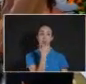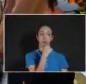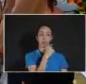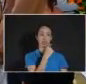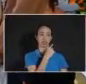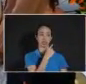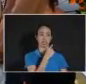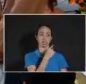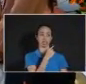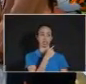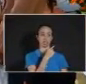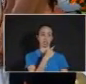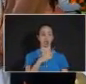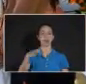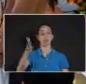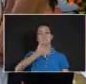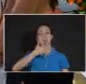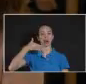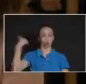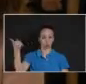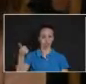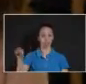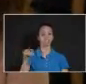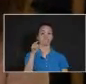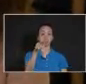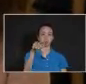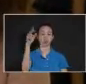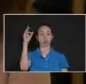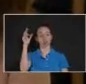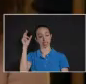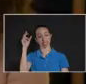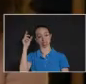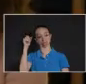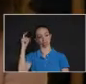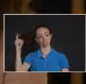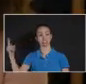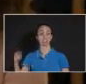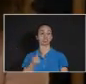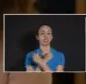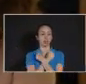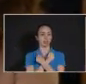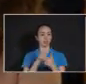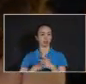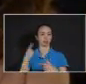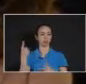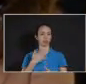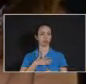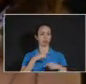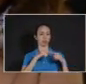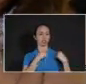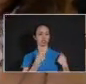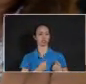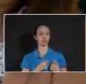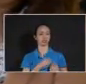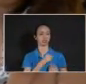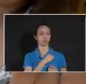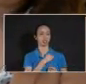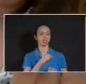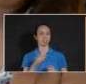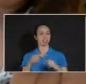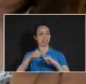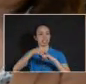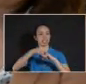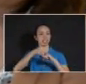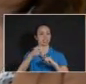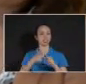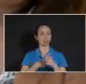amo con todas las fuerzas de mi corazón. Y hoy estoy aquí para preguntarte si te quieres casar conmigo, si quieres que